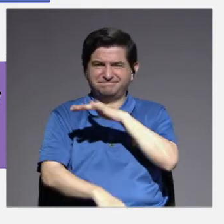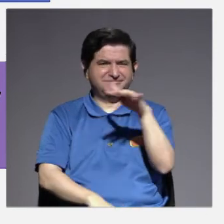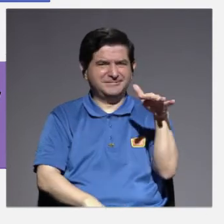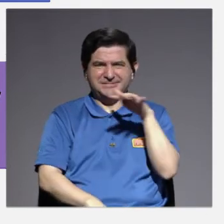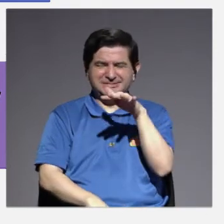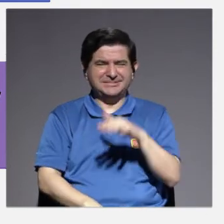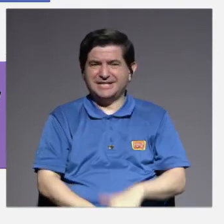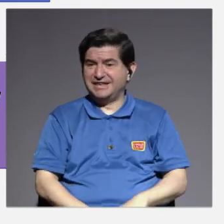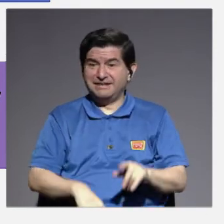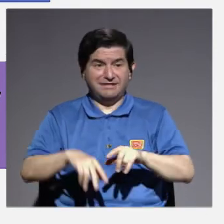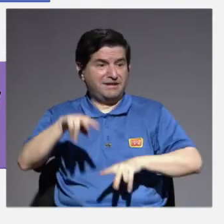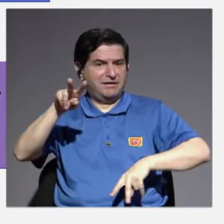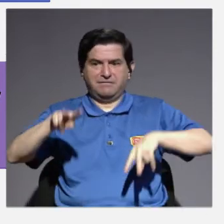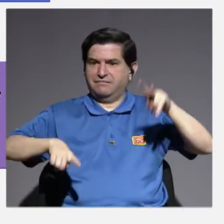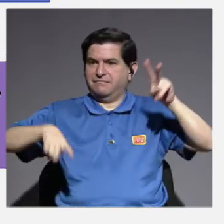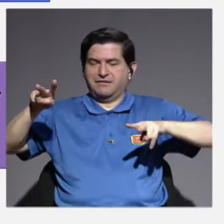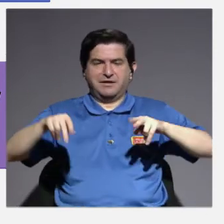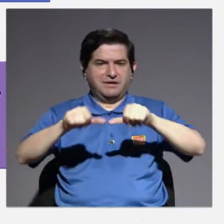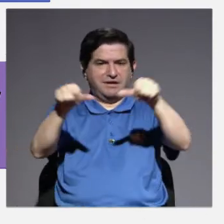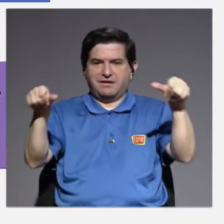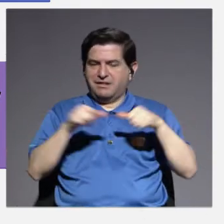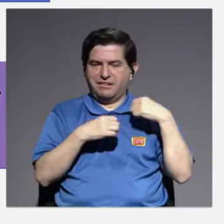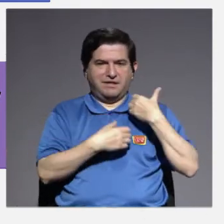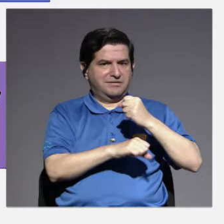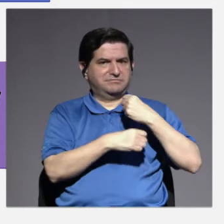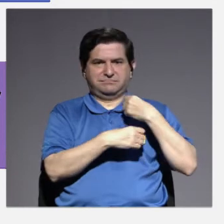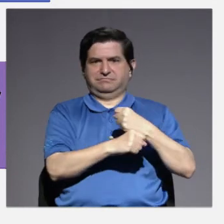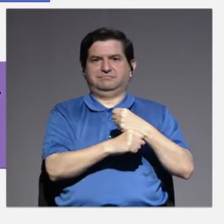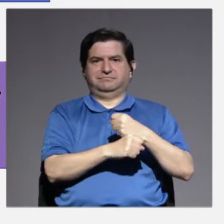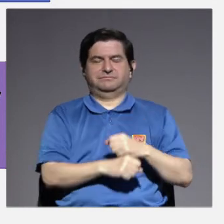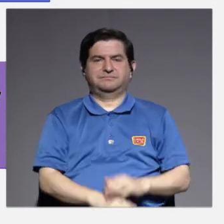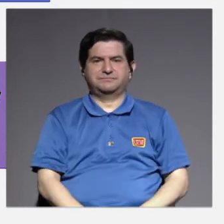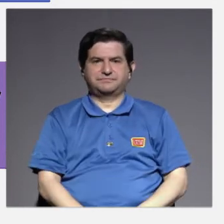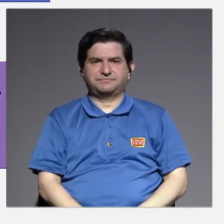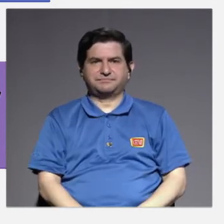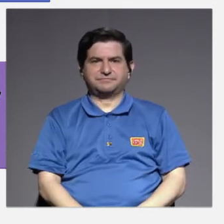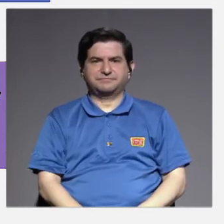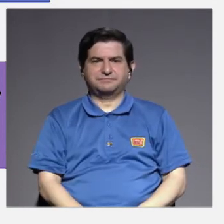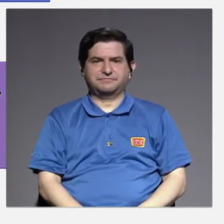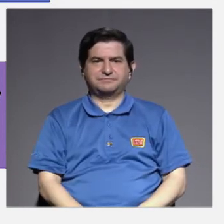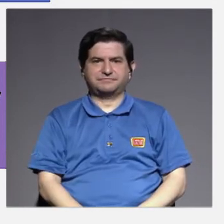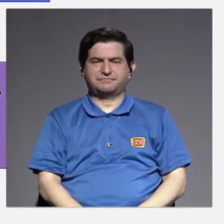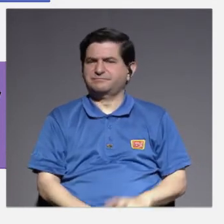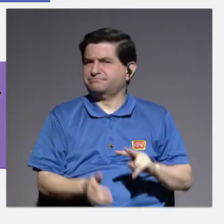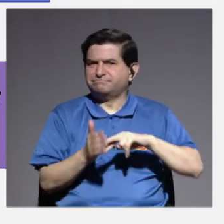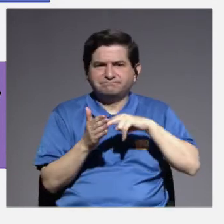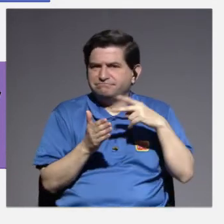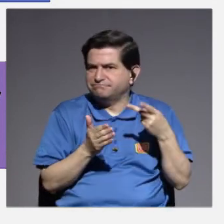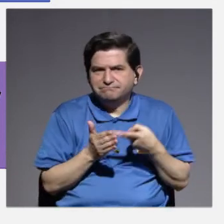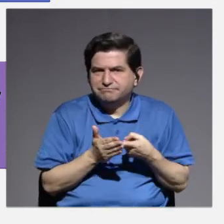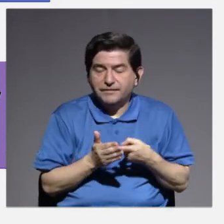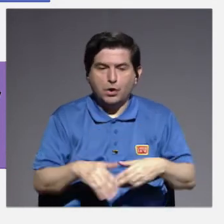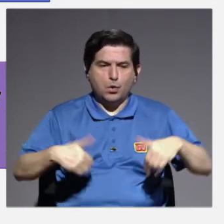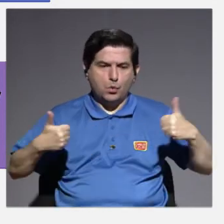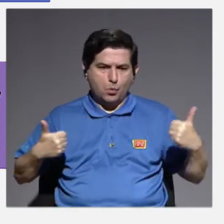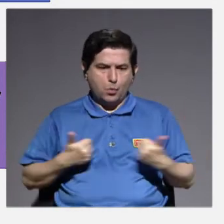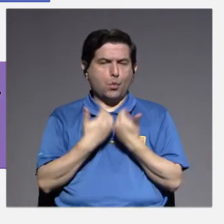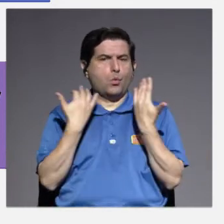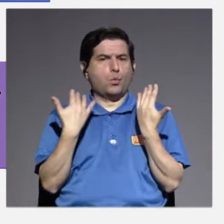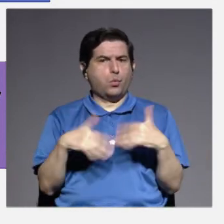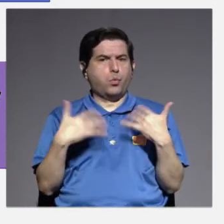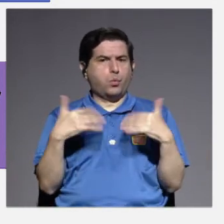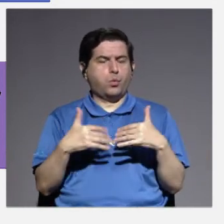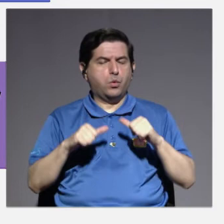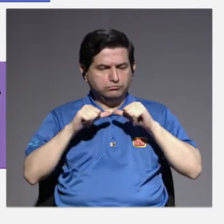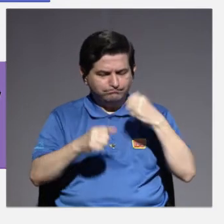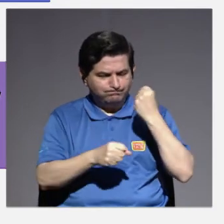sumamente heterogénea dentro del sector municipal. Y eso básicamente significa o implica un reto importante en el cual se debe